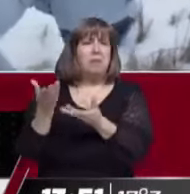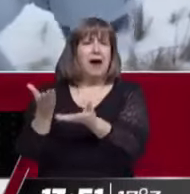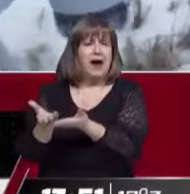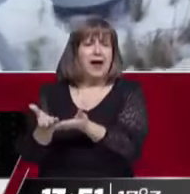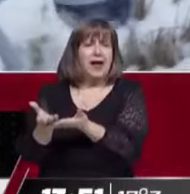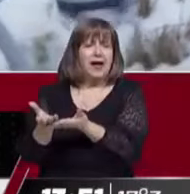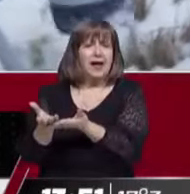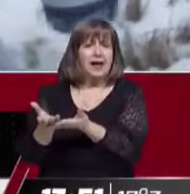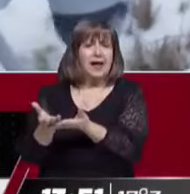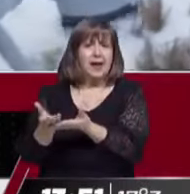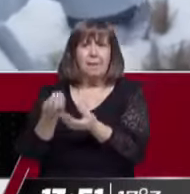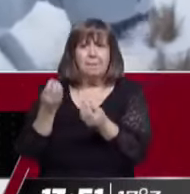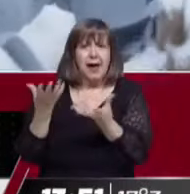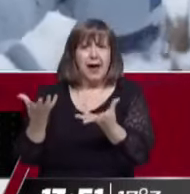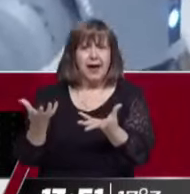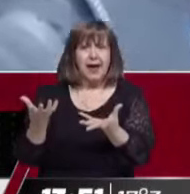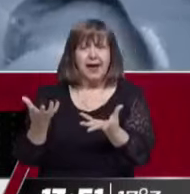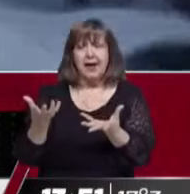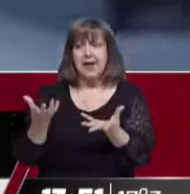dar si no es un arma,